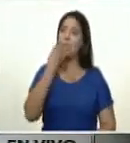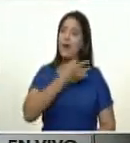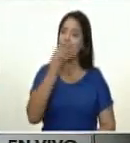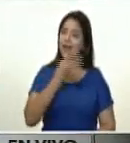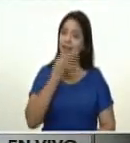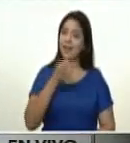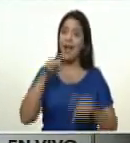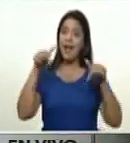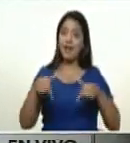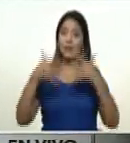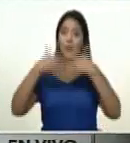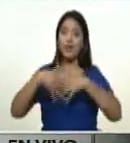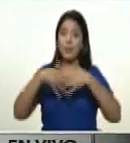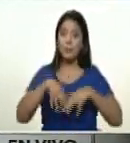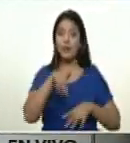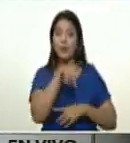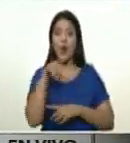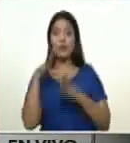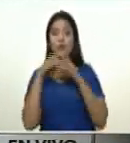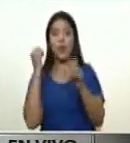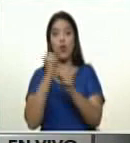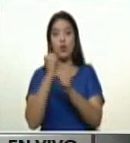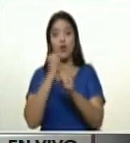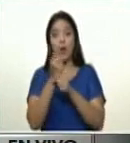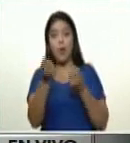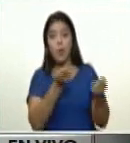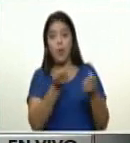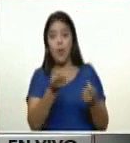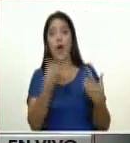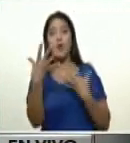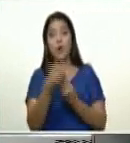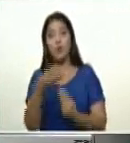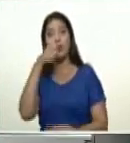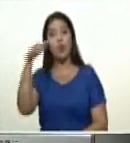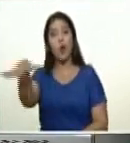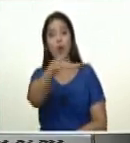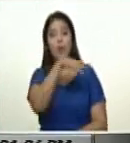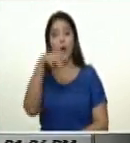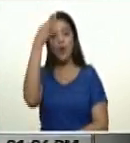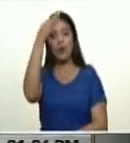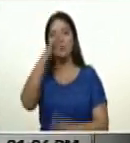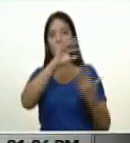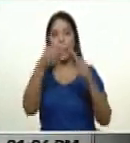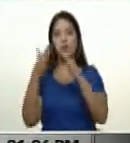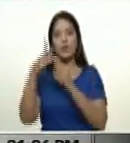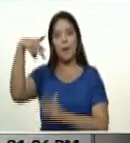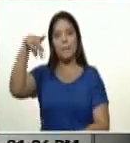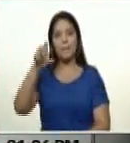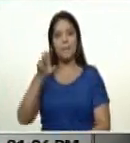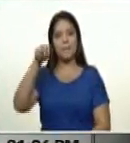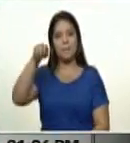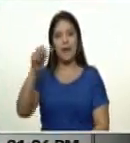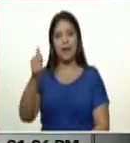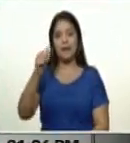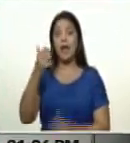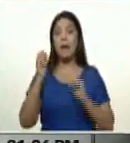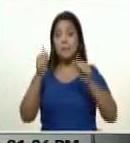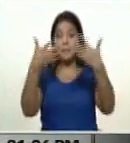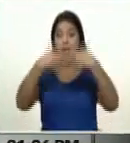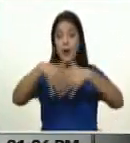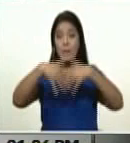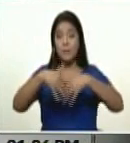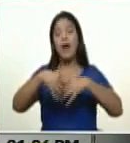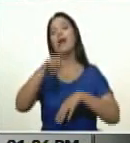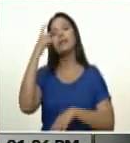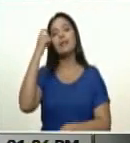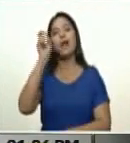una empresa recuperada por la clase obrera y conjuntamente con el Poder Popular, el Consejo Comunal La Peña. Pusimos en marcha la empresa el